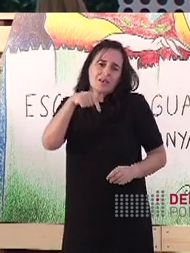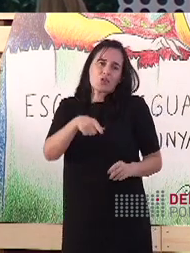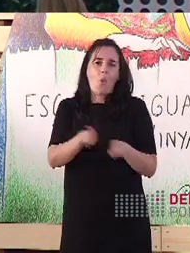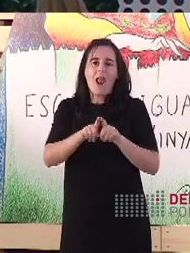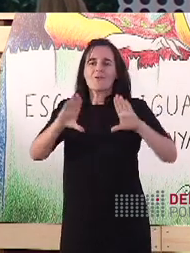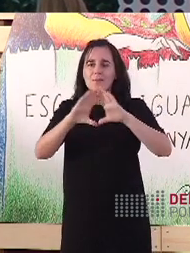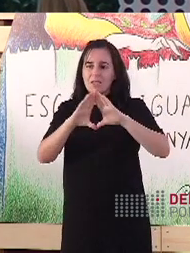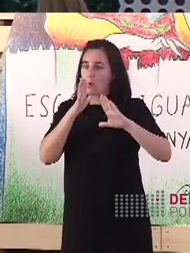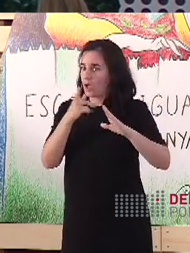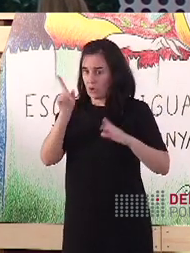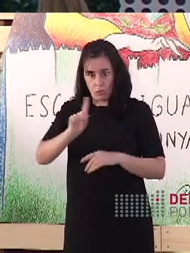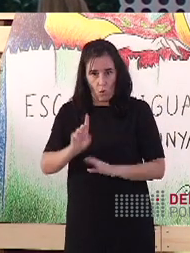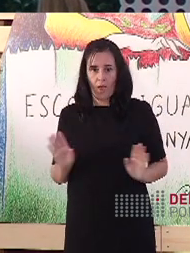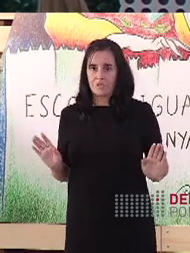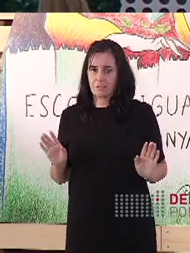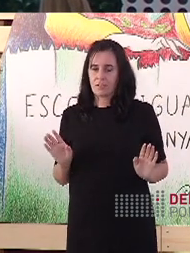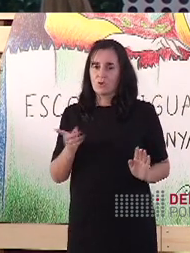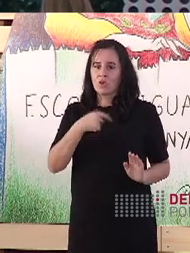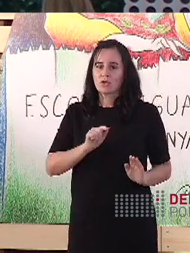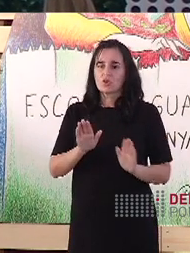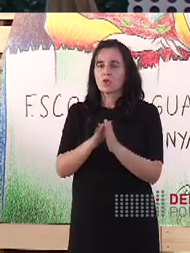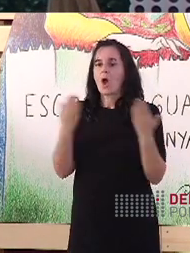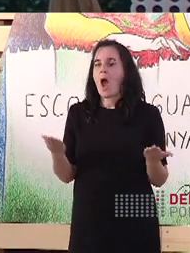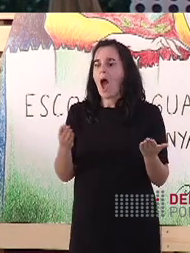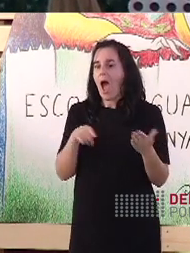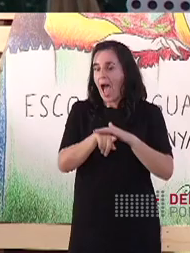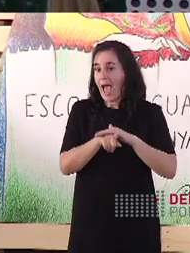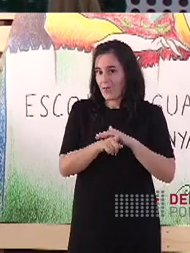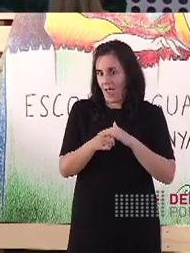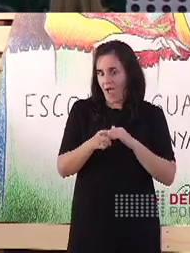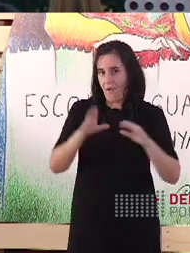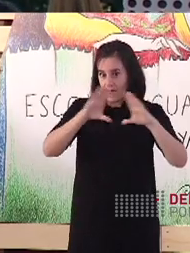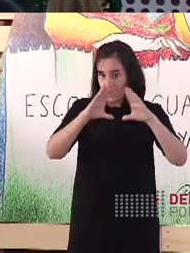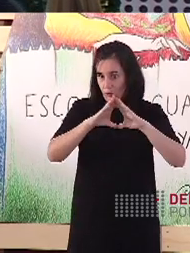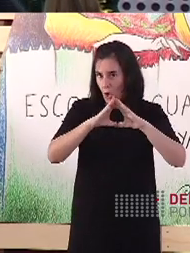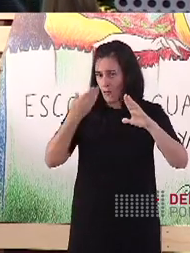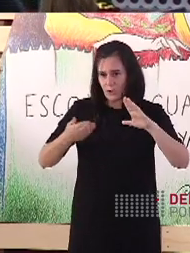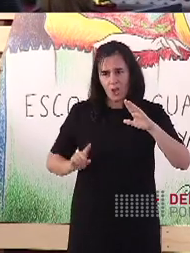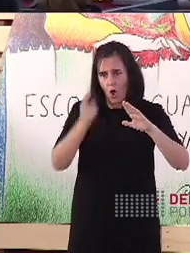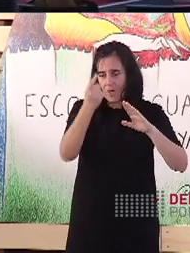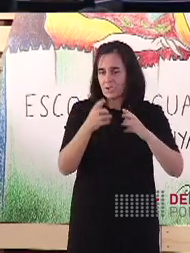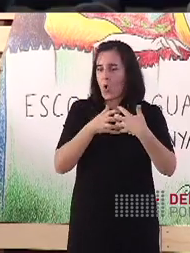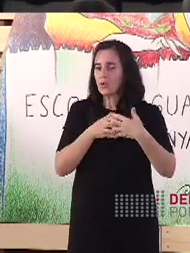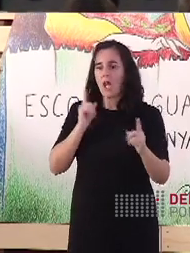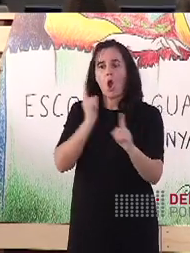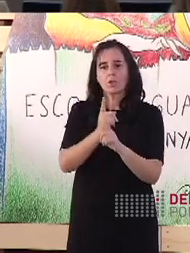en la agenda del feminismo, de las cosas más importantes ahora mismo es luchar contra la pornografía y contra la